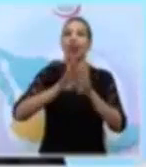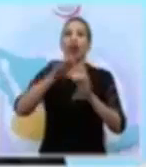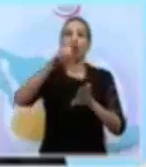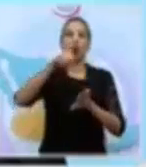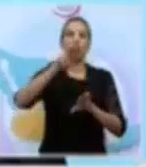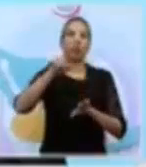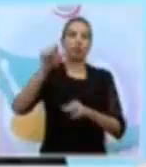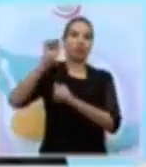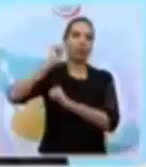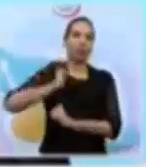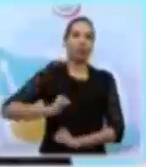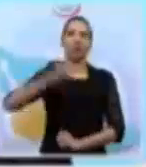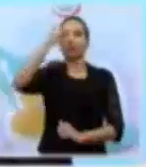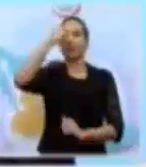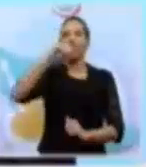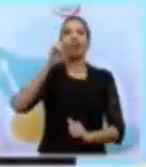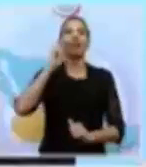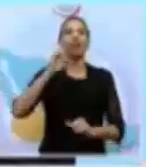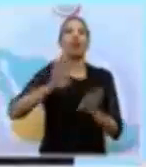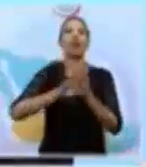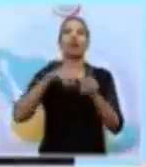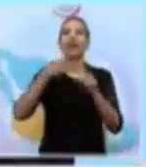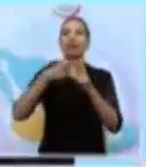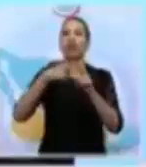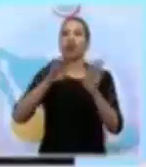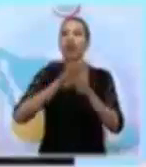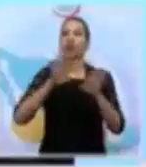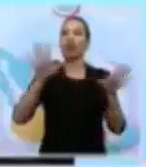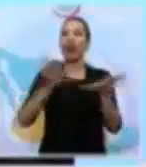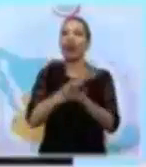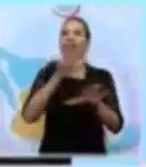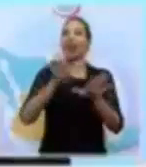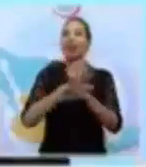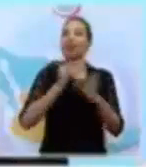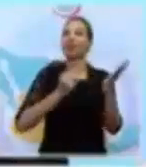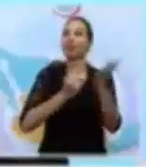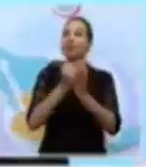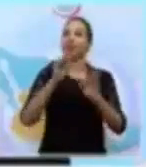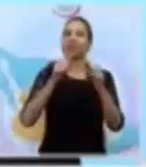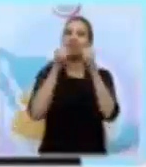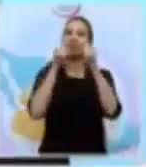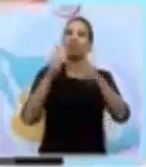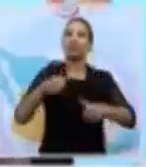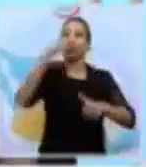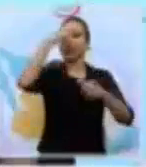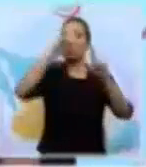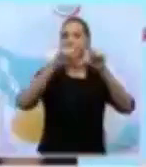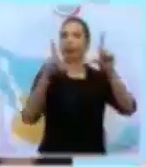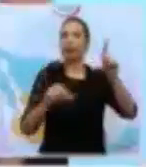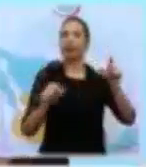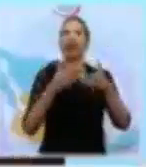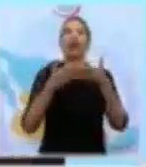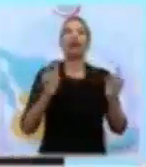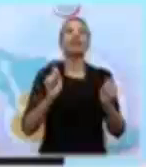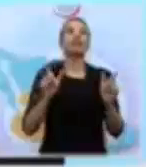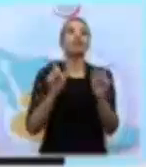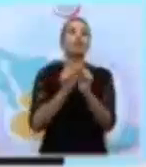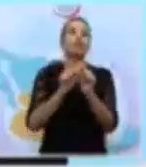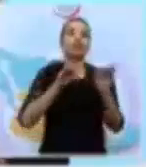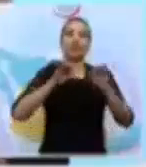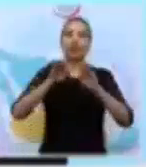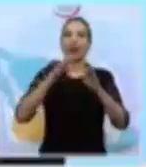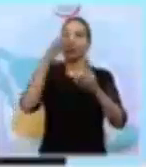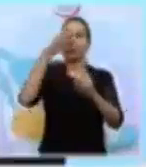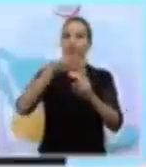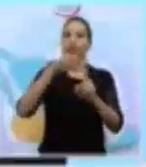ONU para renovar nuestro compromiso con México. Y resumimos nuestra misión en